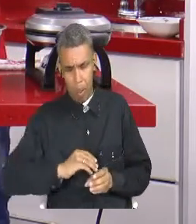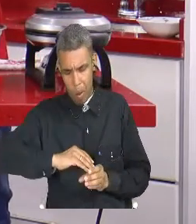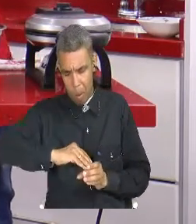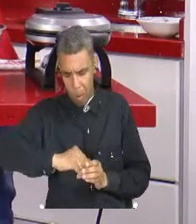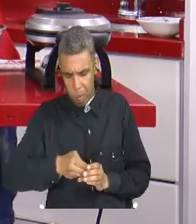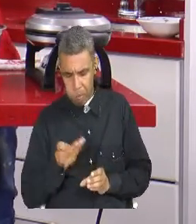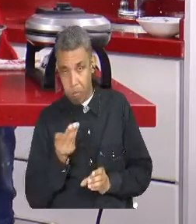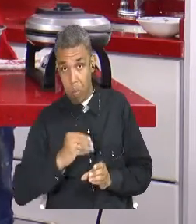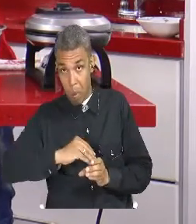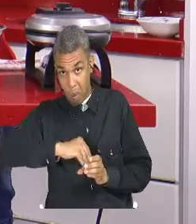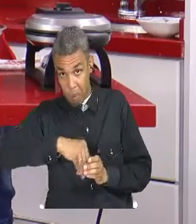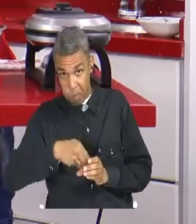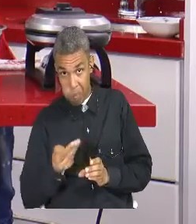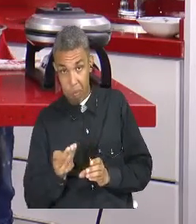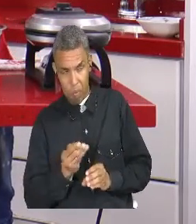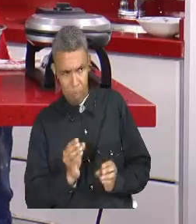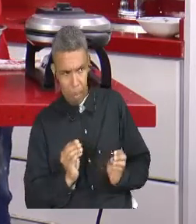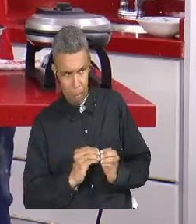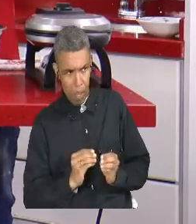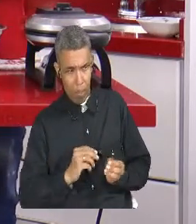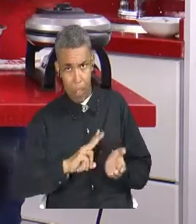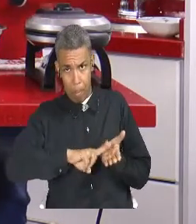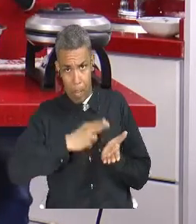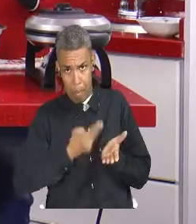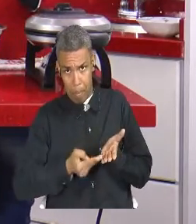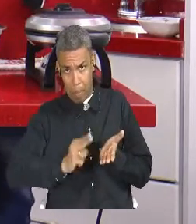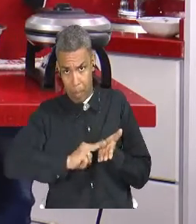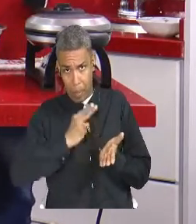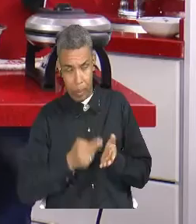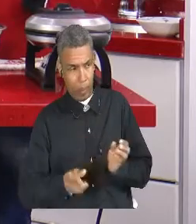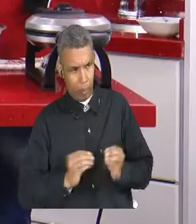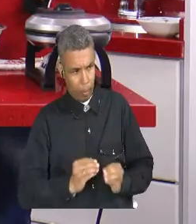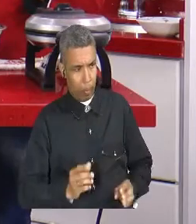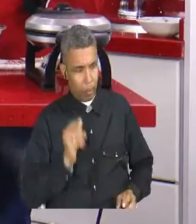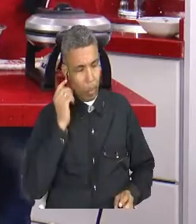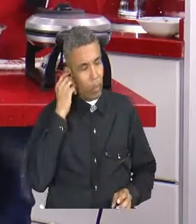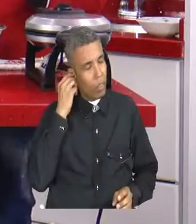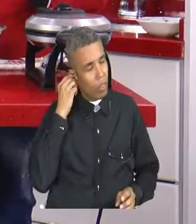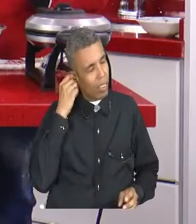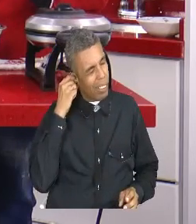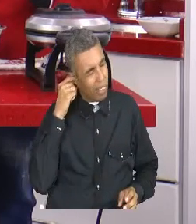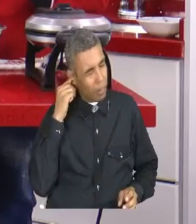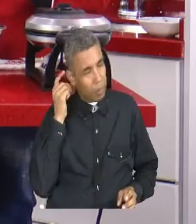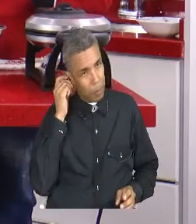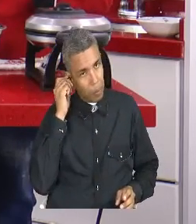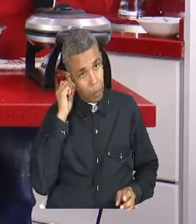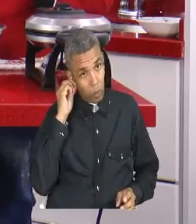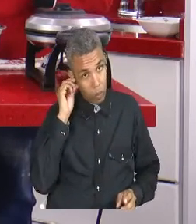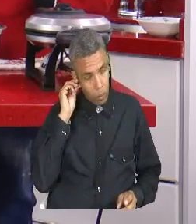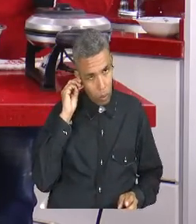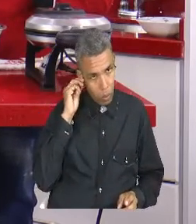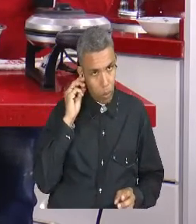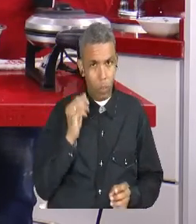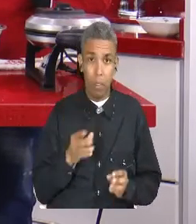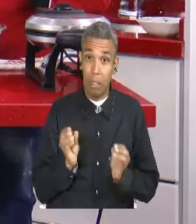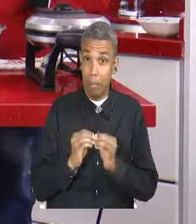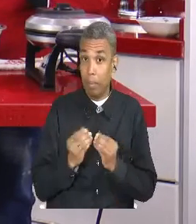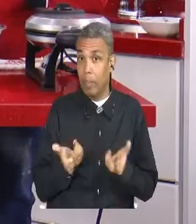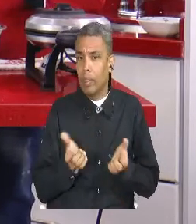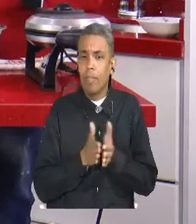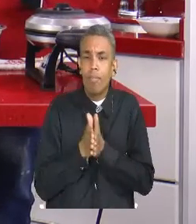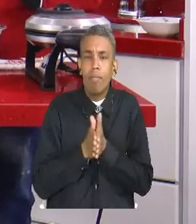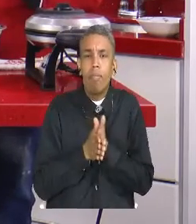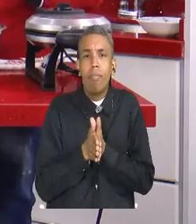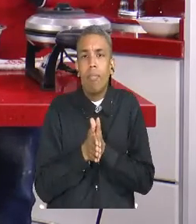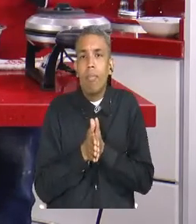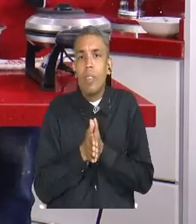vayamos. Como otra. Tal, al grano, a ver cómo es que quedan esos waffles, porque yo como siempre estoy a la expectativa de que se acabe el programa, con el respeto allá de